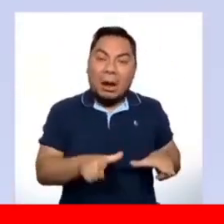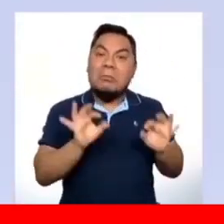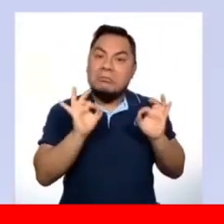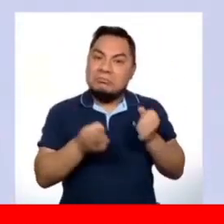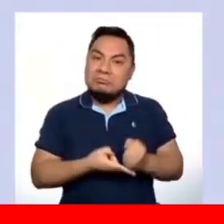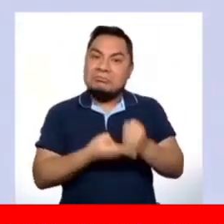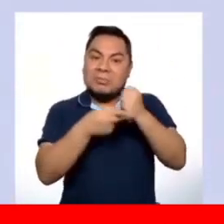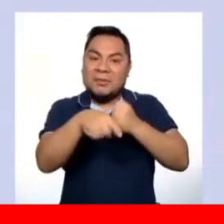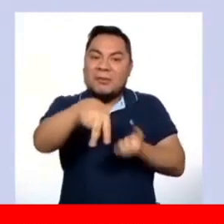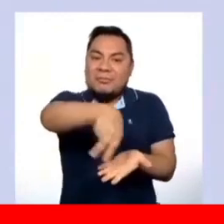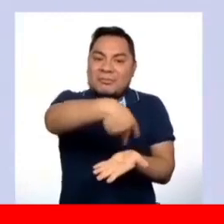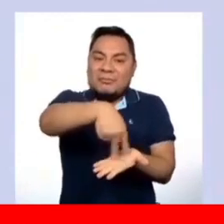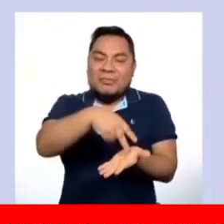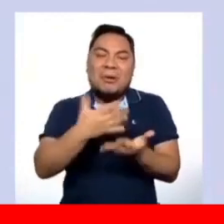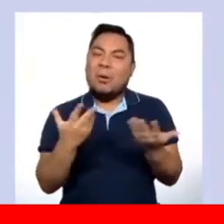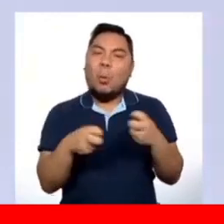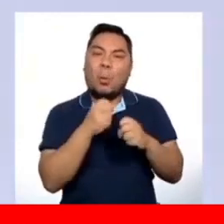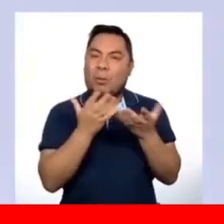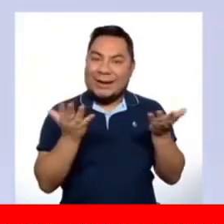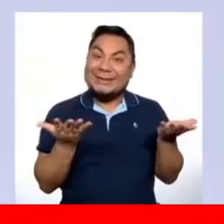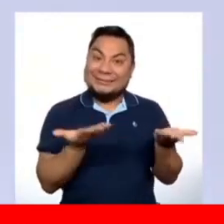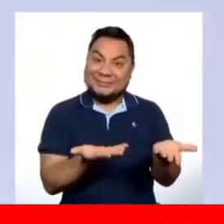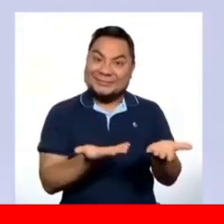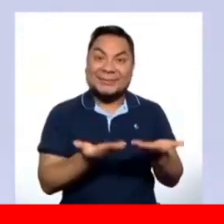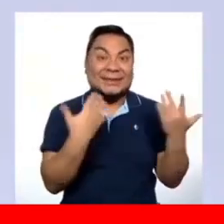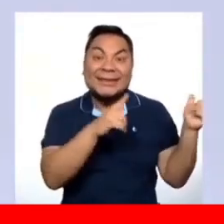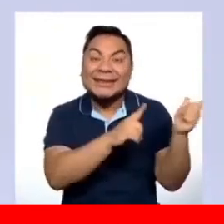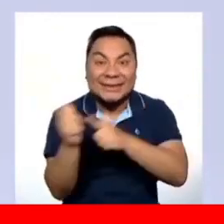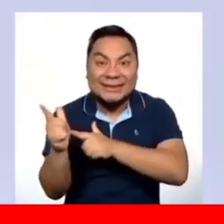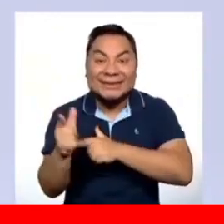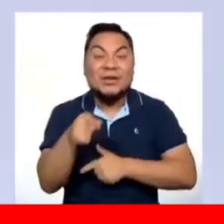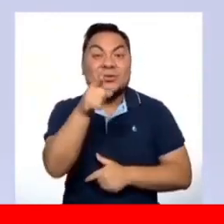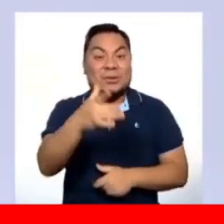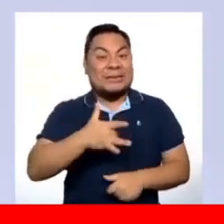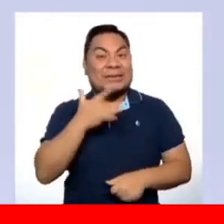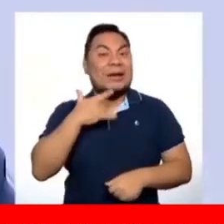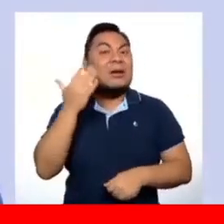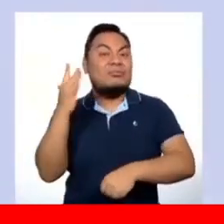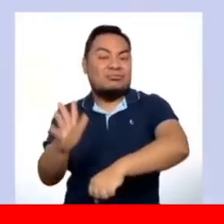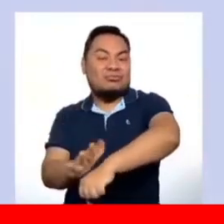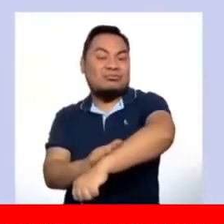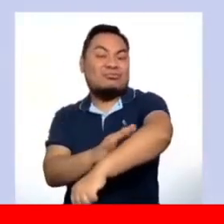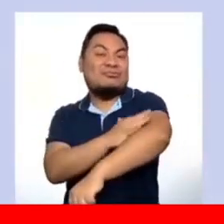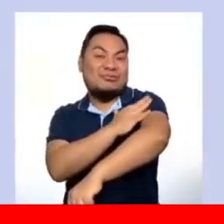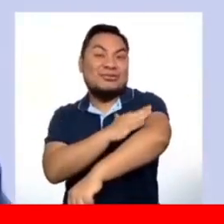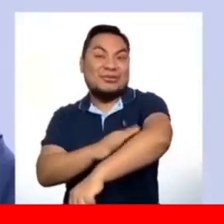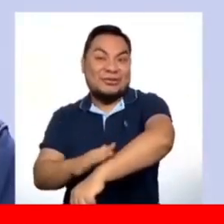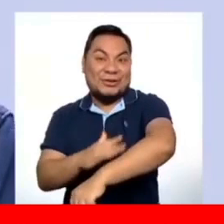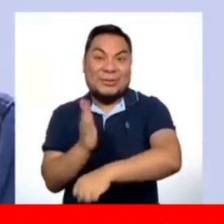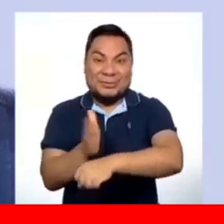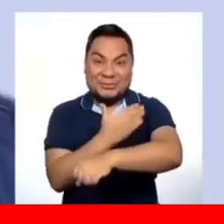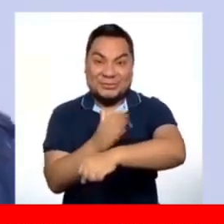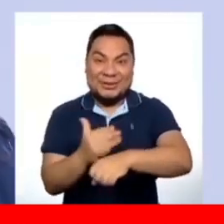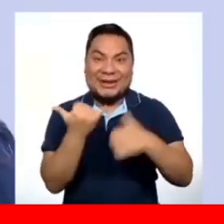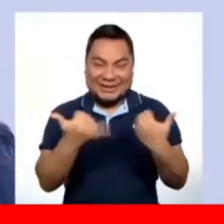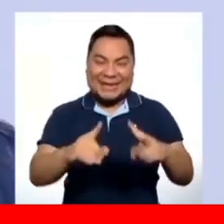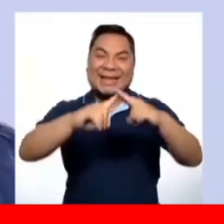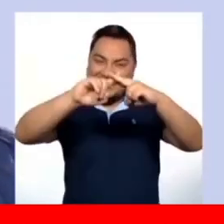que pueda moverse sin problemas. ¿Estamos listos? ¡Sí! ¡Pues